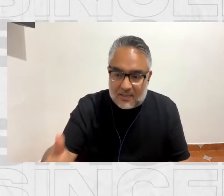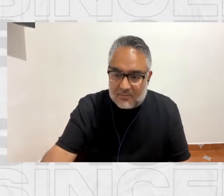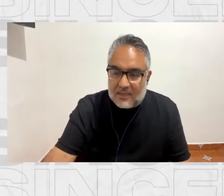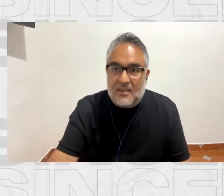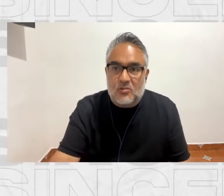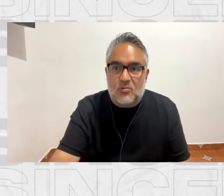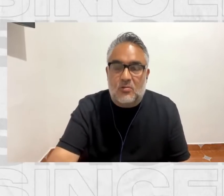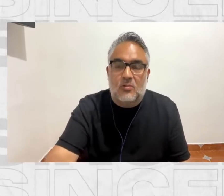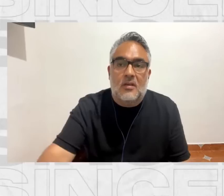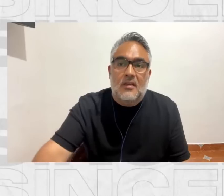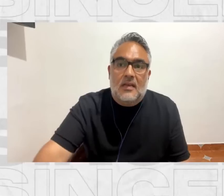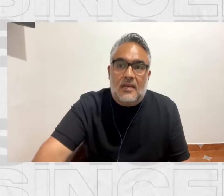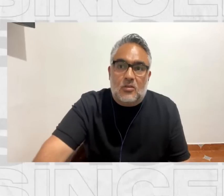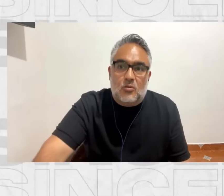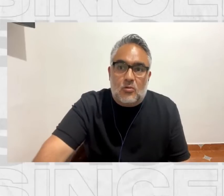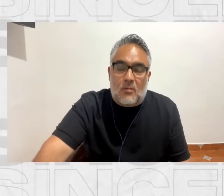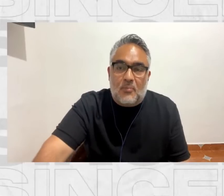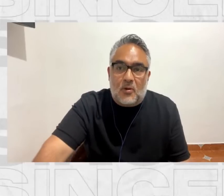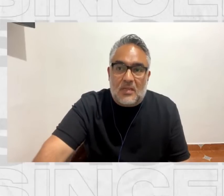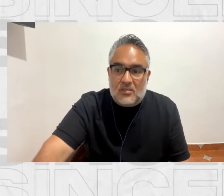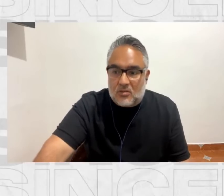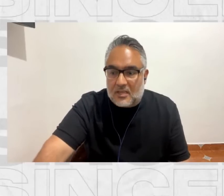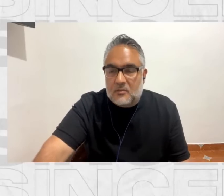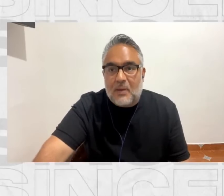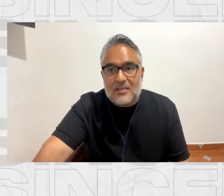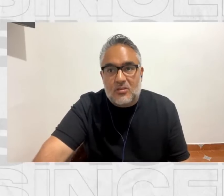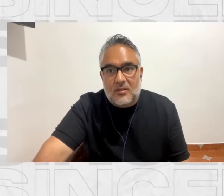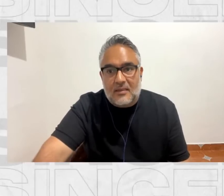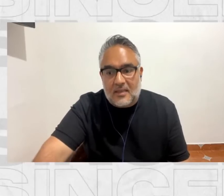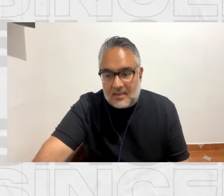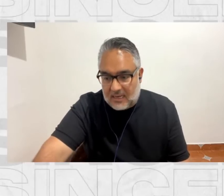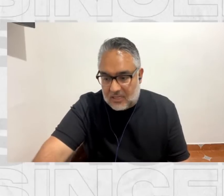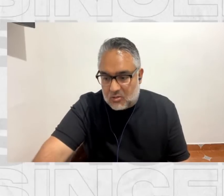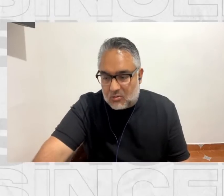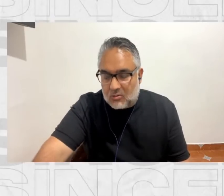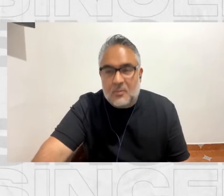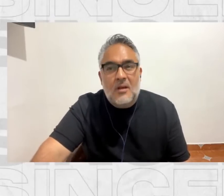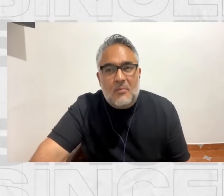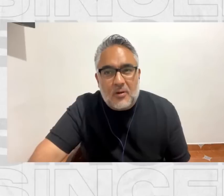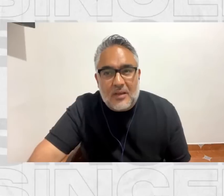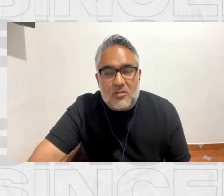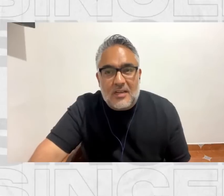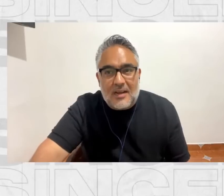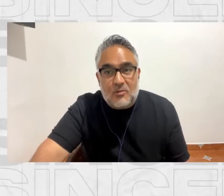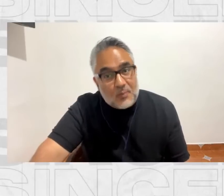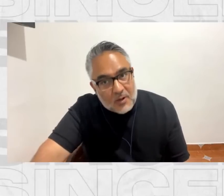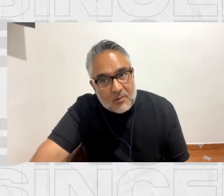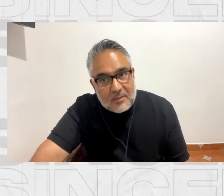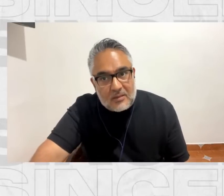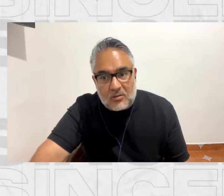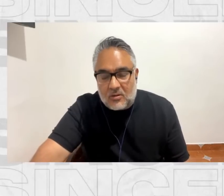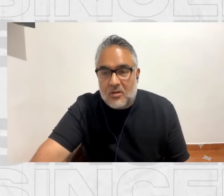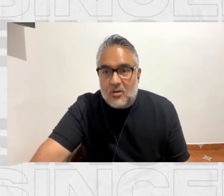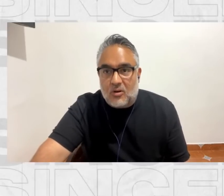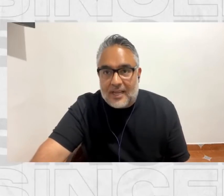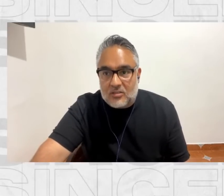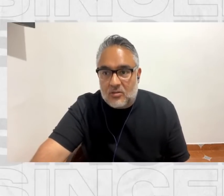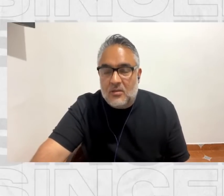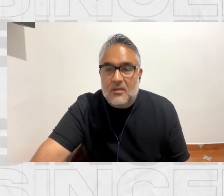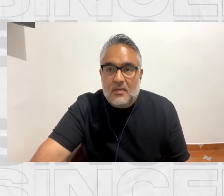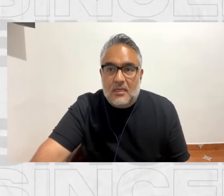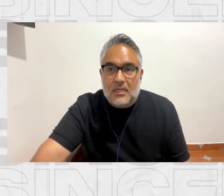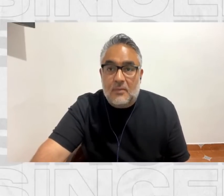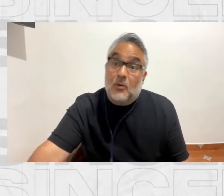escuchen también en su compromiso y espacio que tienen en YouTube. ¿Por qué no cerramos por el momento con